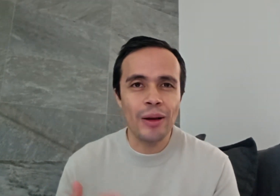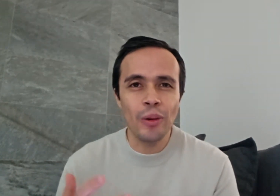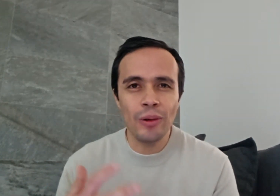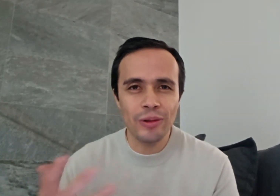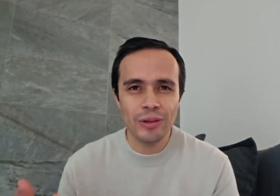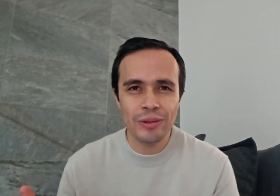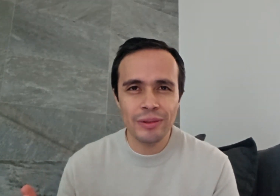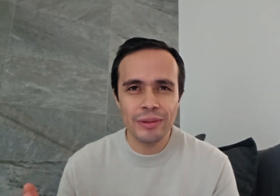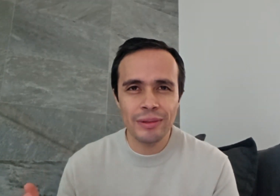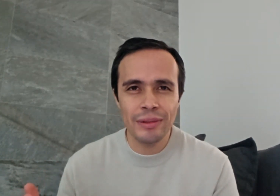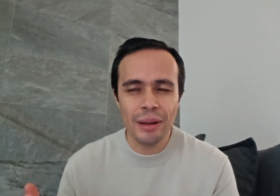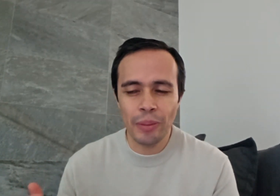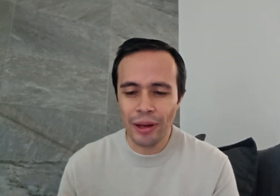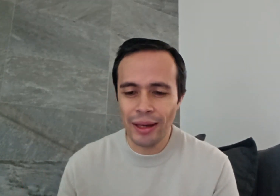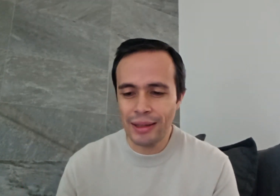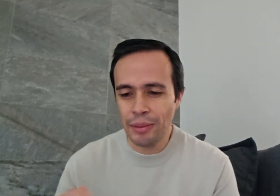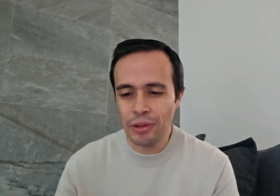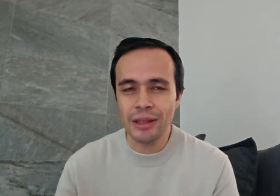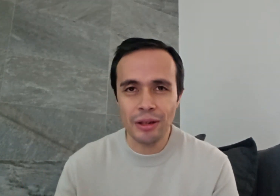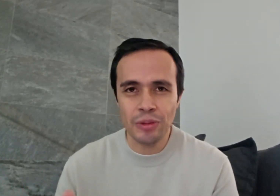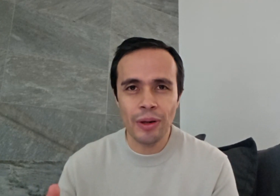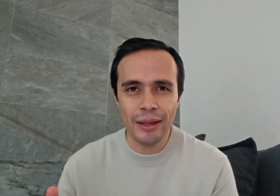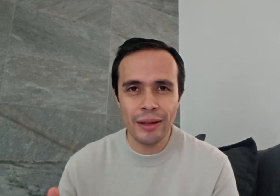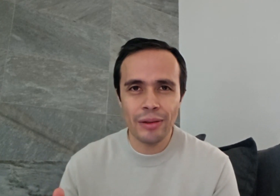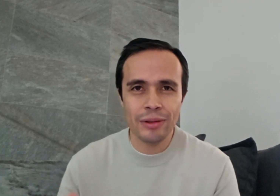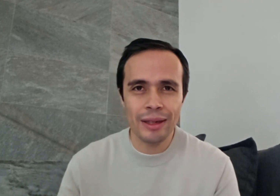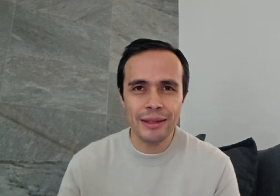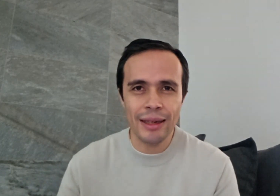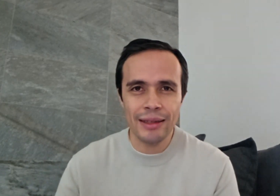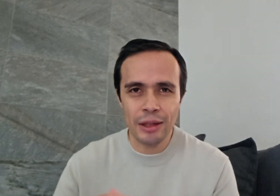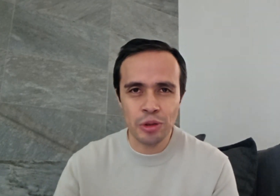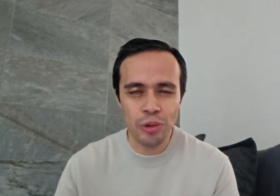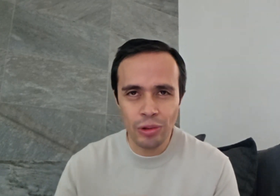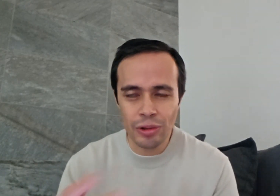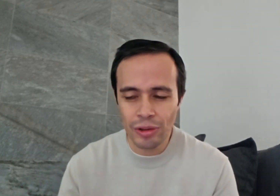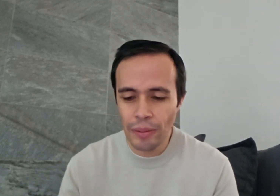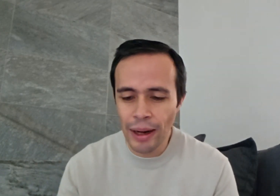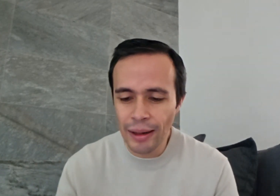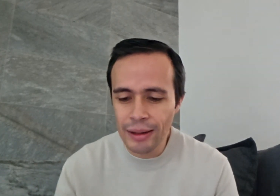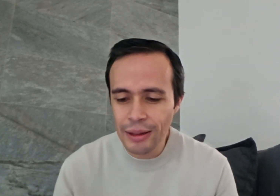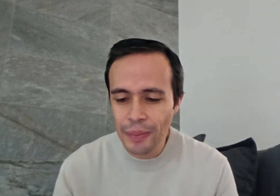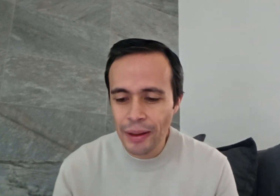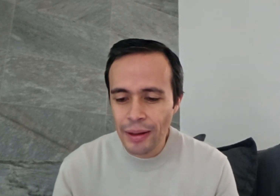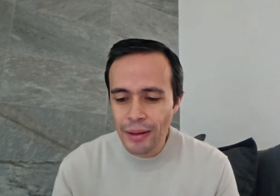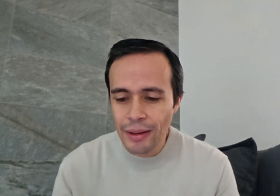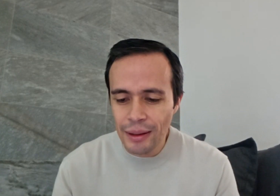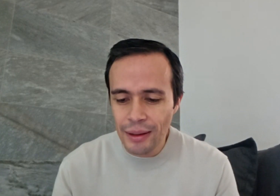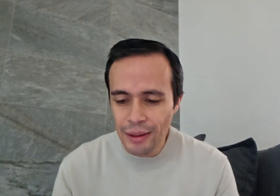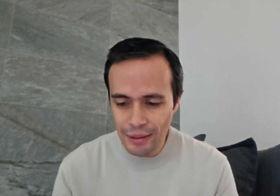Como algunos, porque ya sabemos que ciertos políticos les dan hasta sus cursos, ¿no? Para